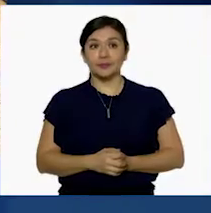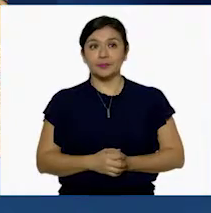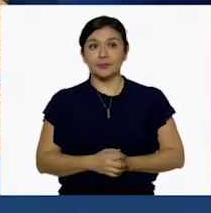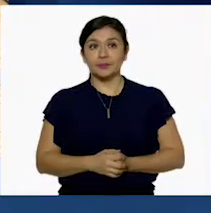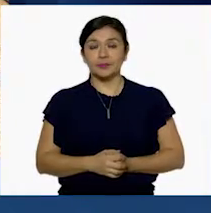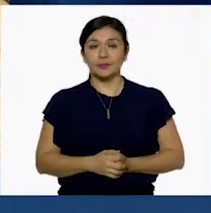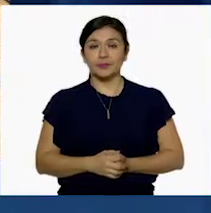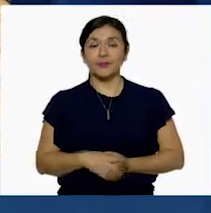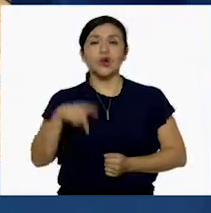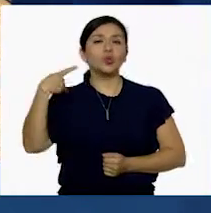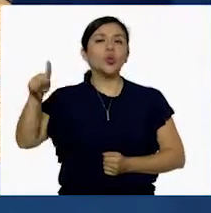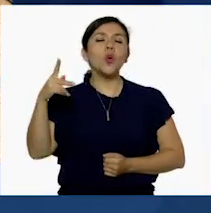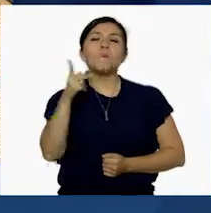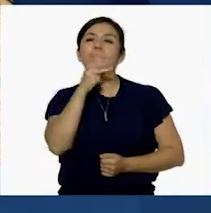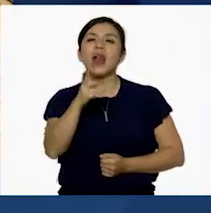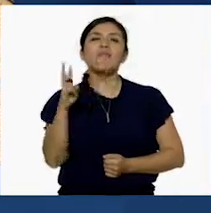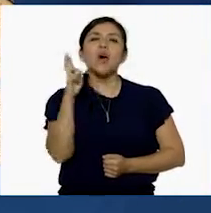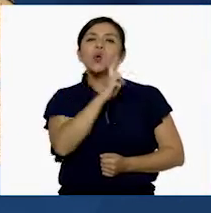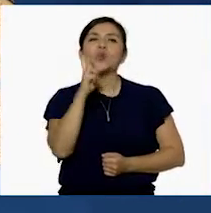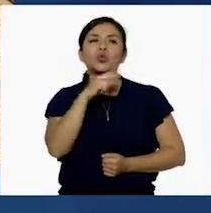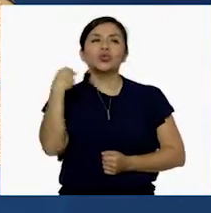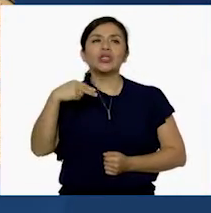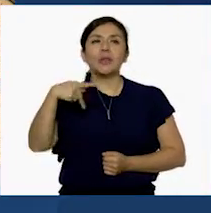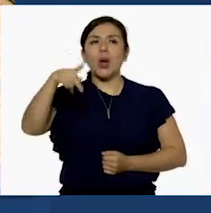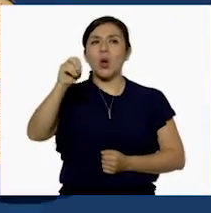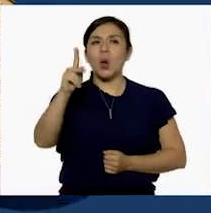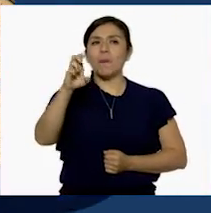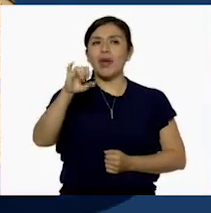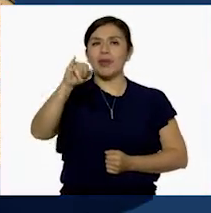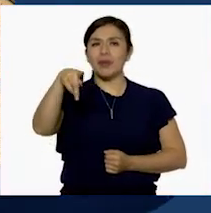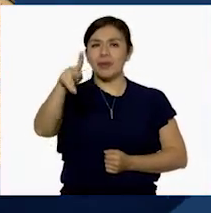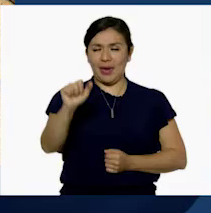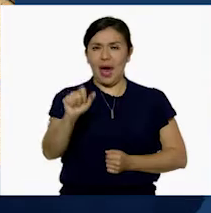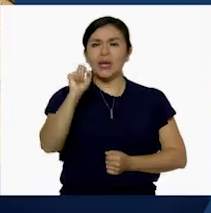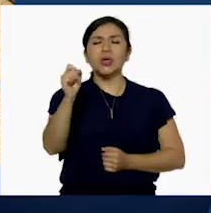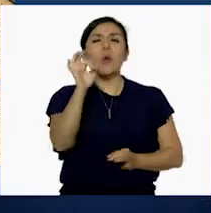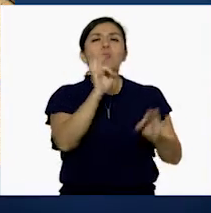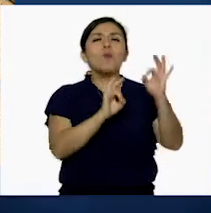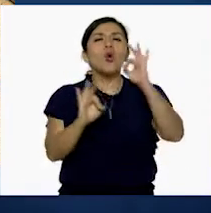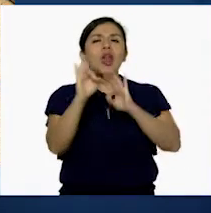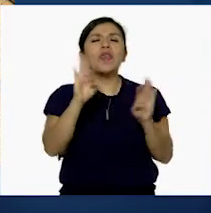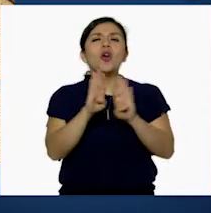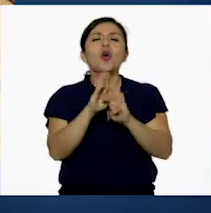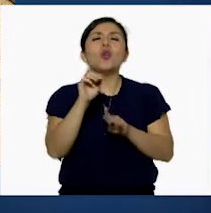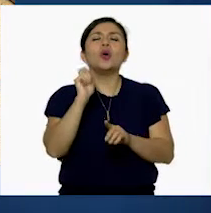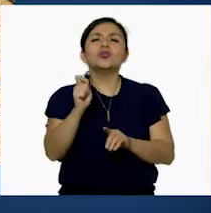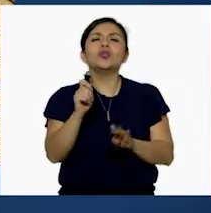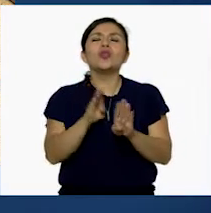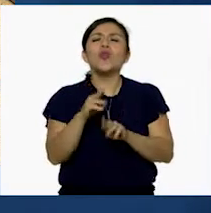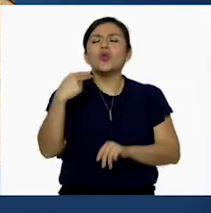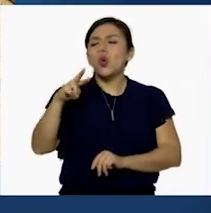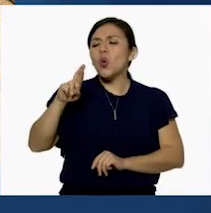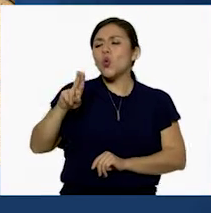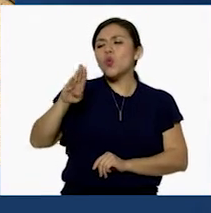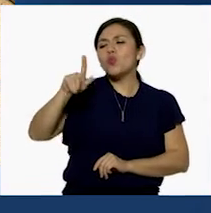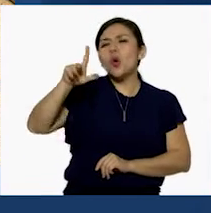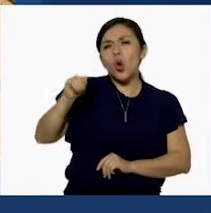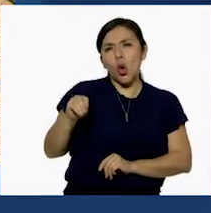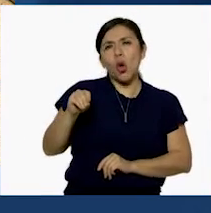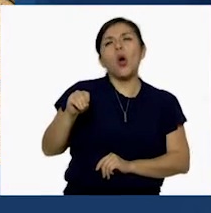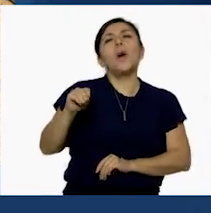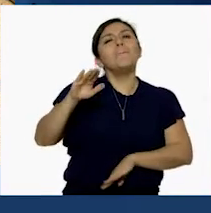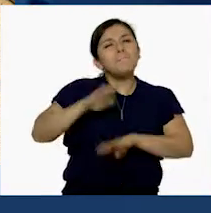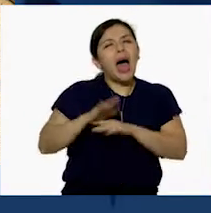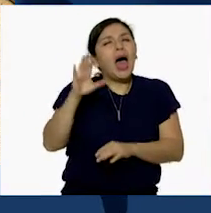forma de escribirlo, del ruso kopeika. Moneda rusa equivalente a la centésima parte de un rublo, unidad monetaria de Rusia.